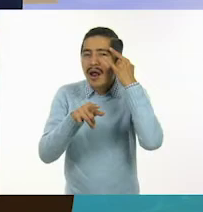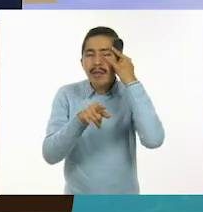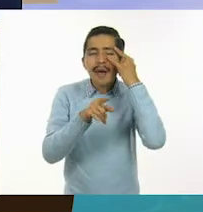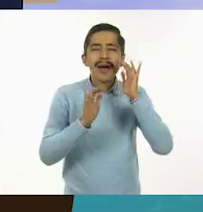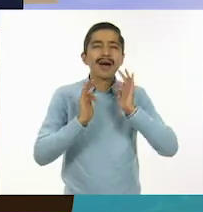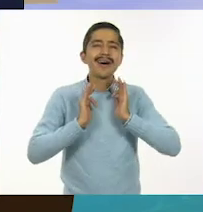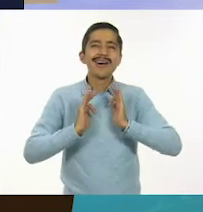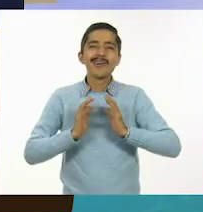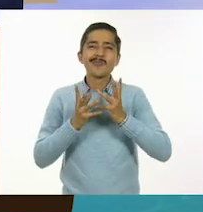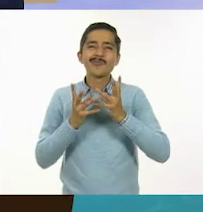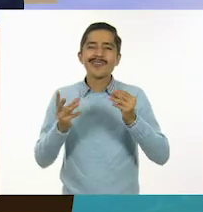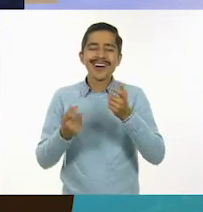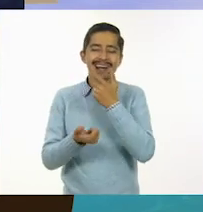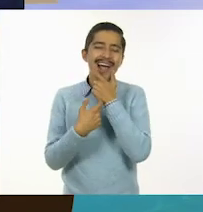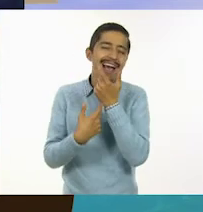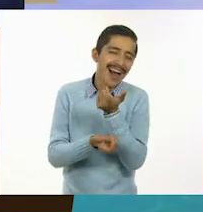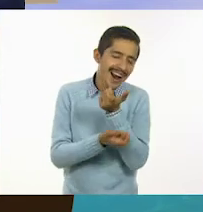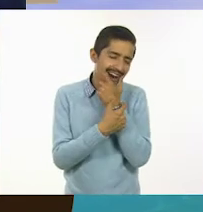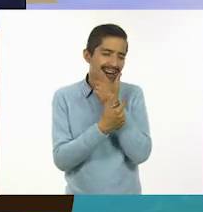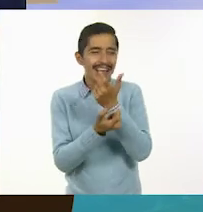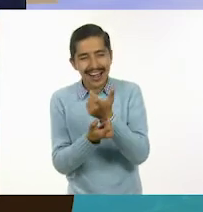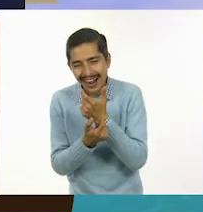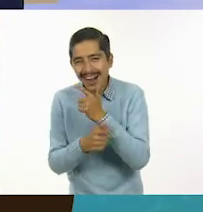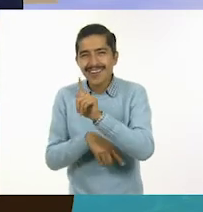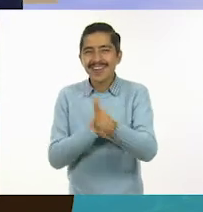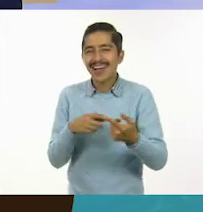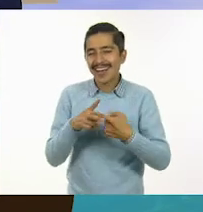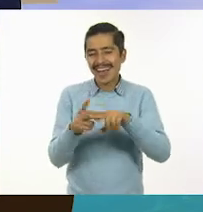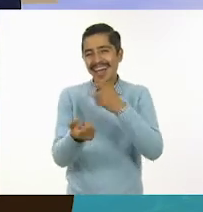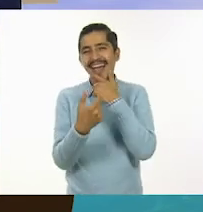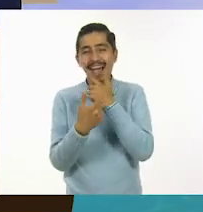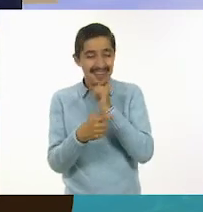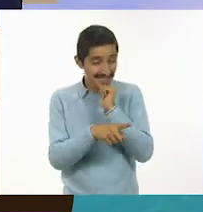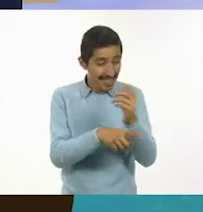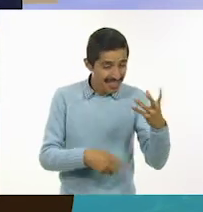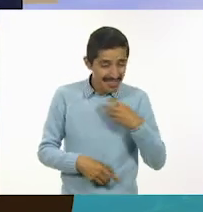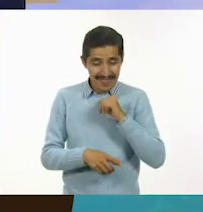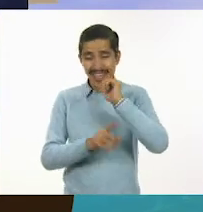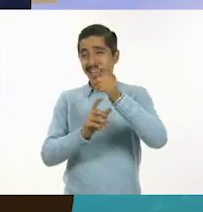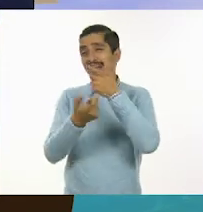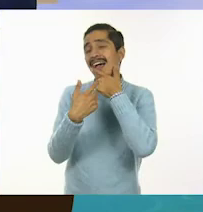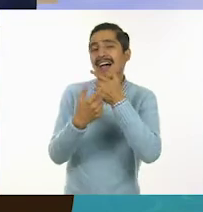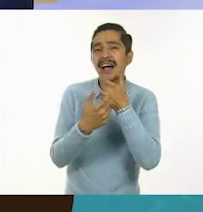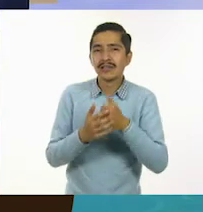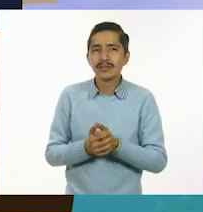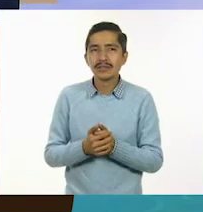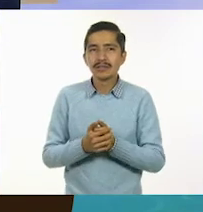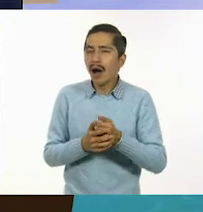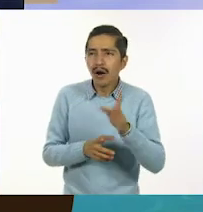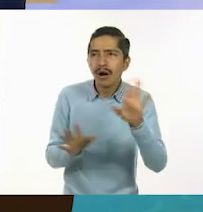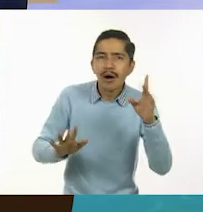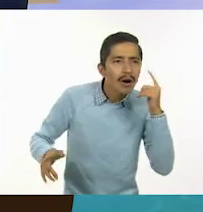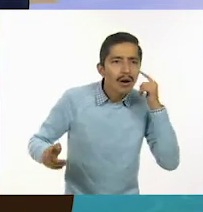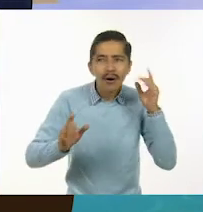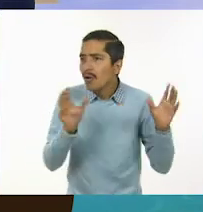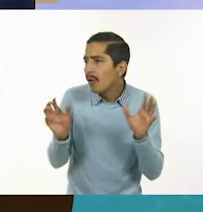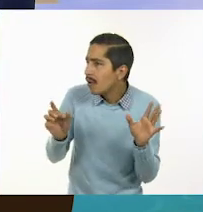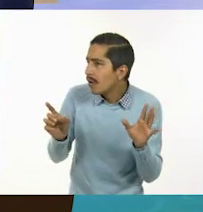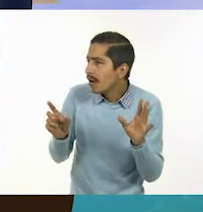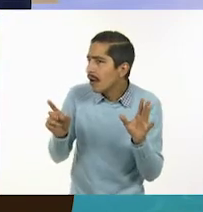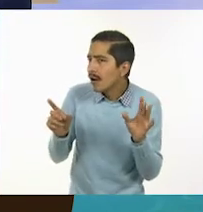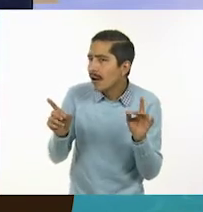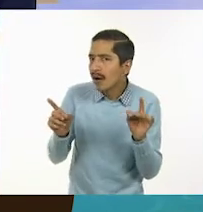y entonces comenzó a reír y a reír sin parar. ¡Ya no va a encontrar el calamar! El calamar lo escuchó y fue a